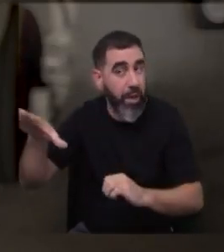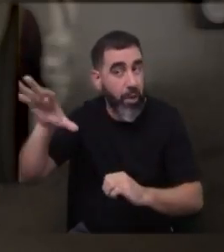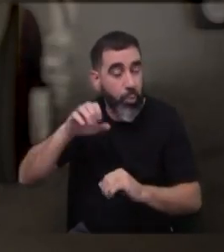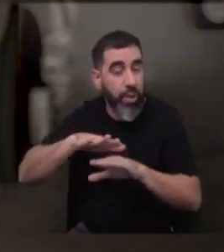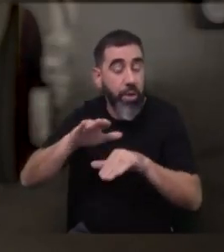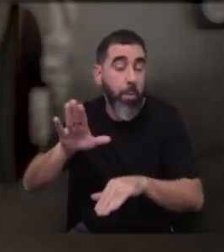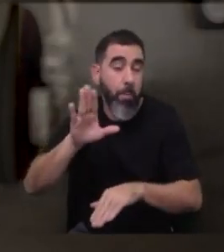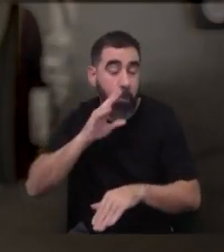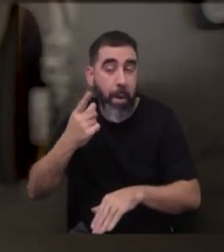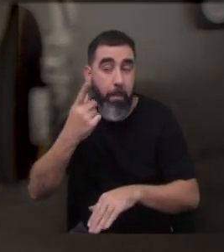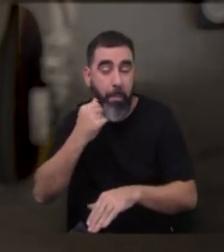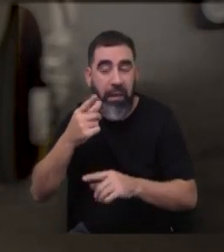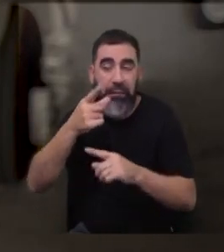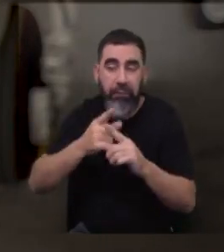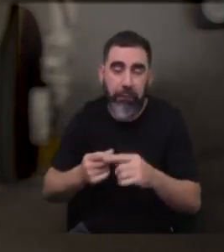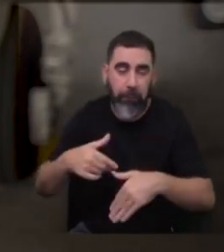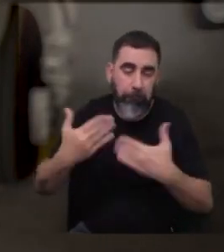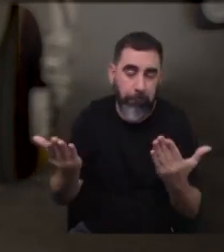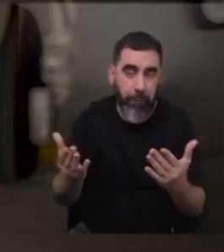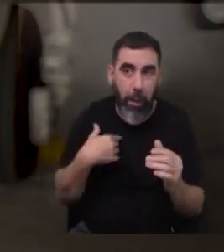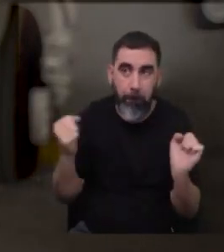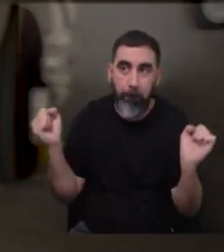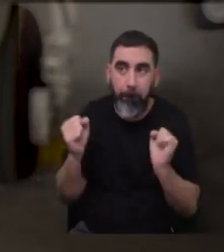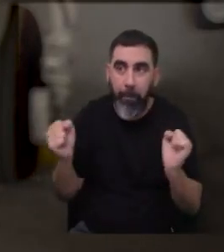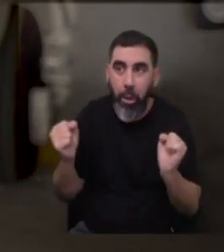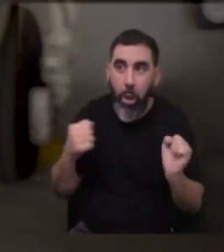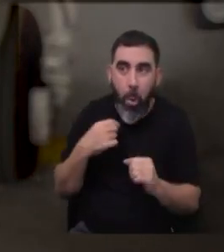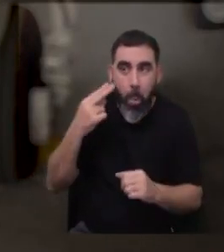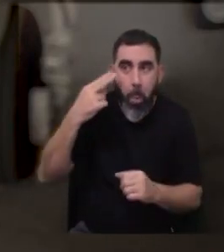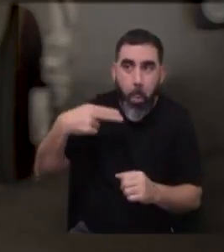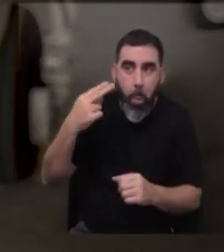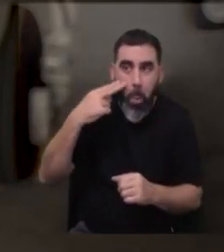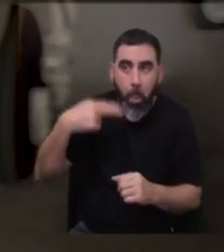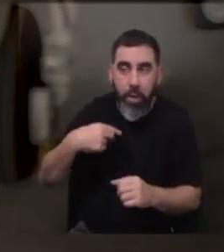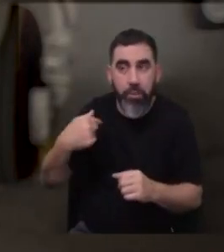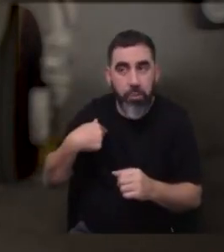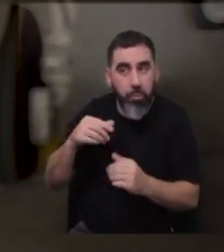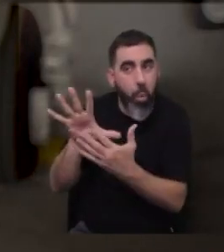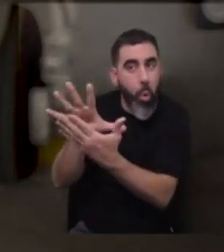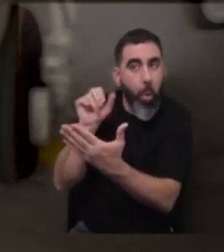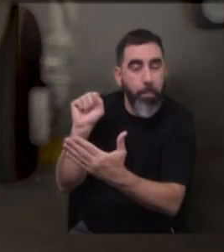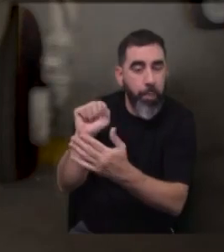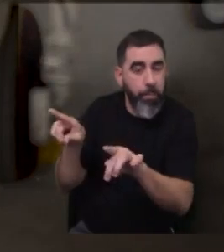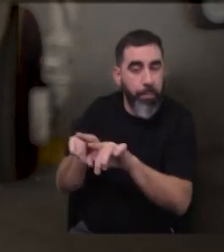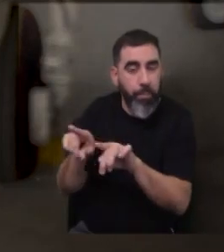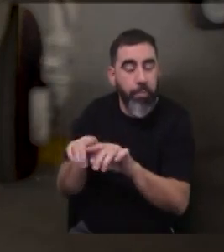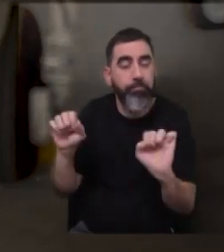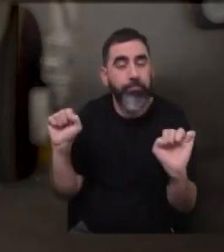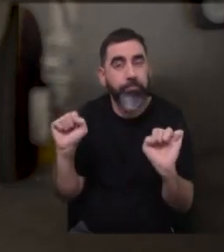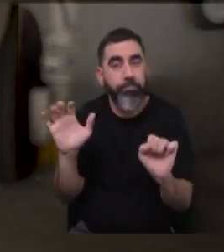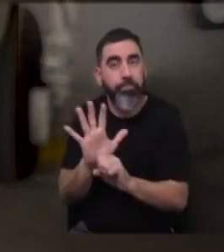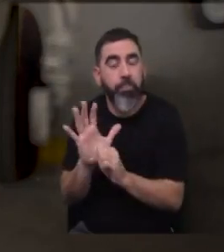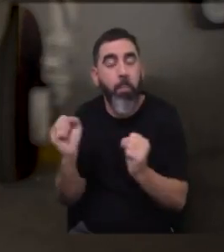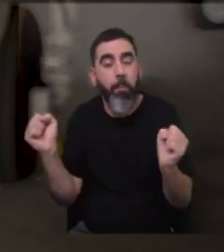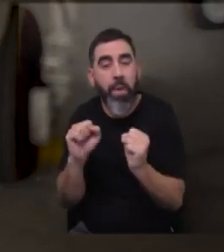su mamá, su papá, una tía, un tío, me da miedo el avión, yo no me subo al avión, y empiezan a identificar el avión como un medio de